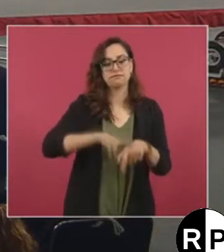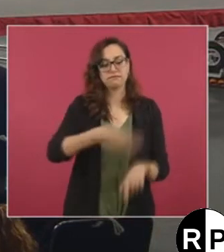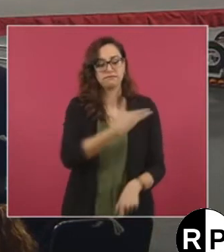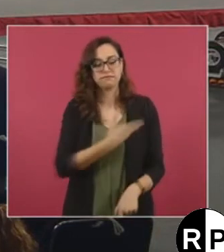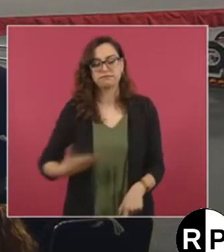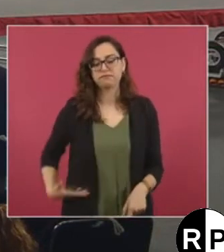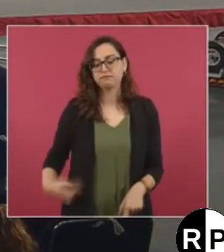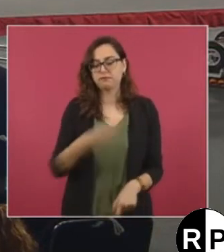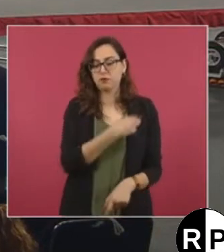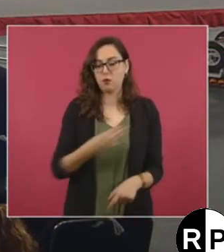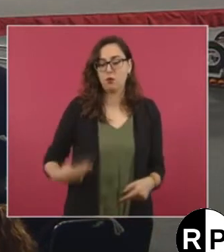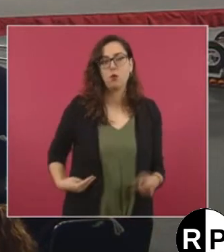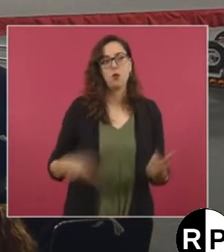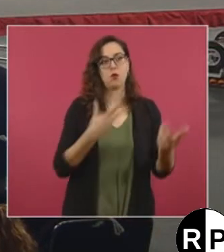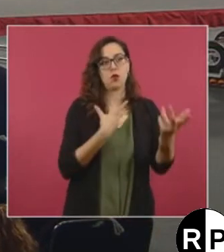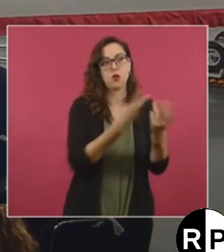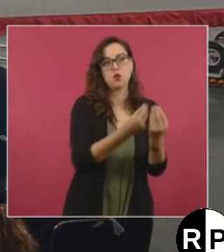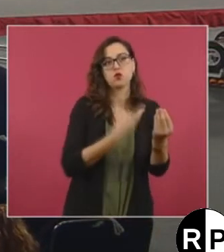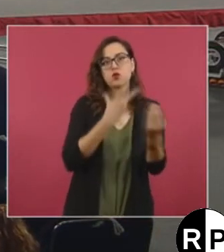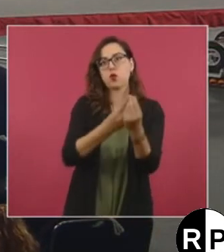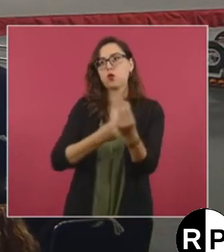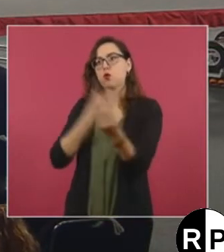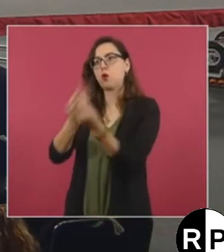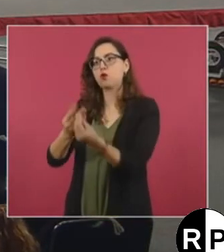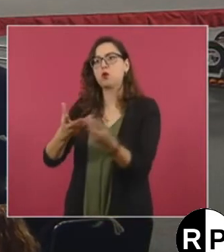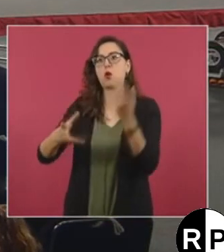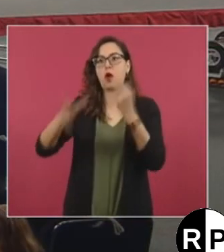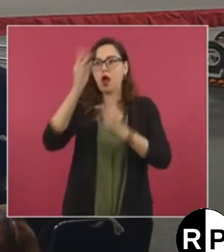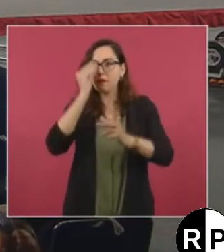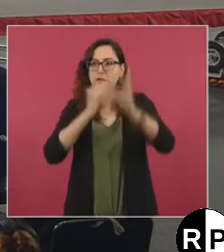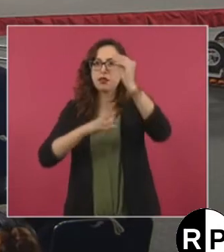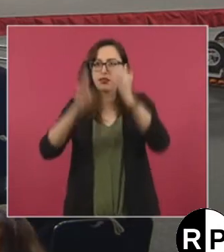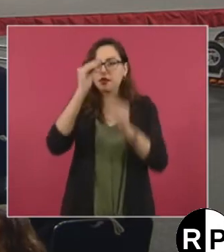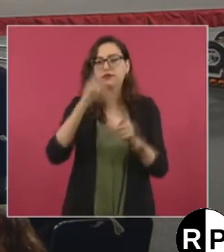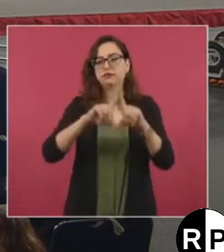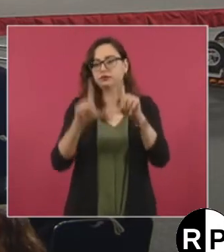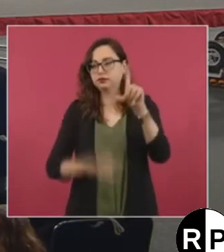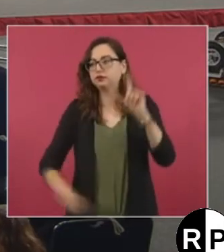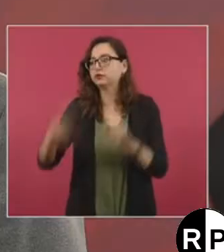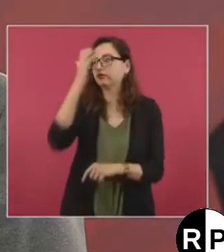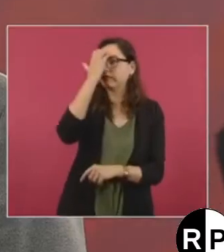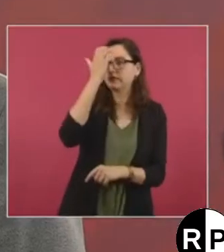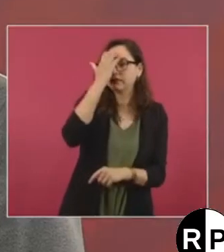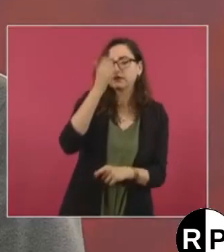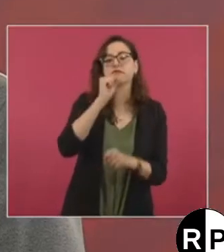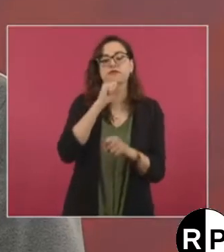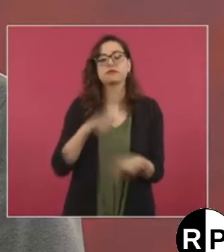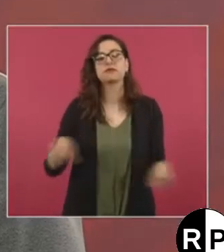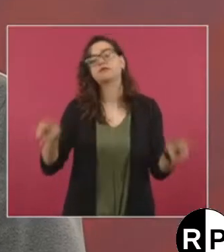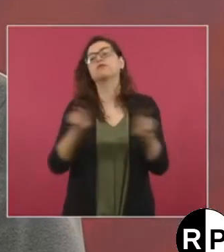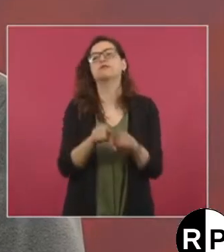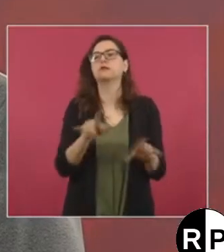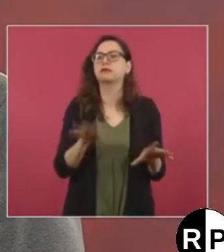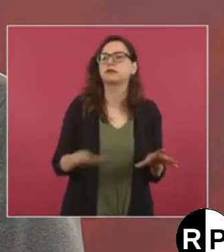permitieron no solamente conocer una parte de nuestro hermoso país, sino que me dieron la oportunidad de conocer grandes zonas